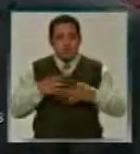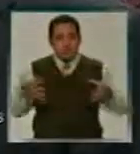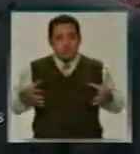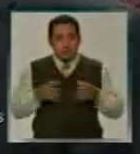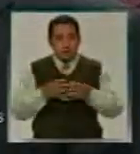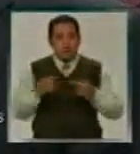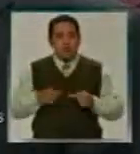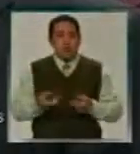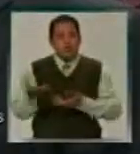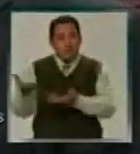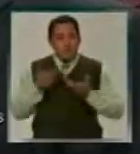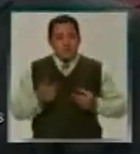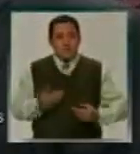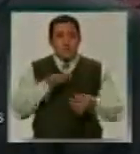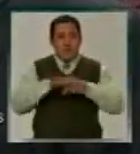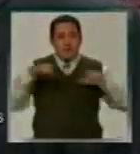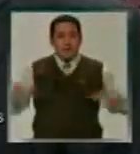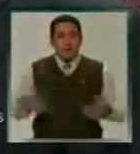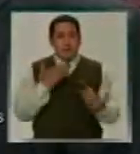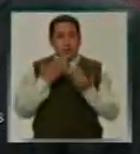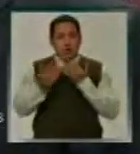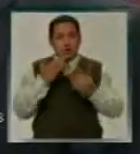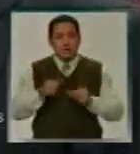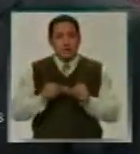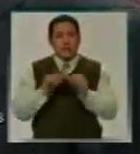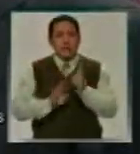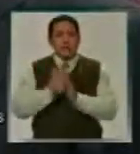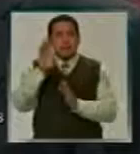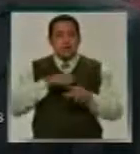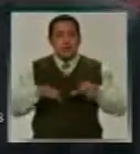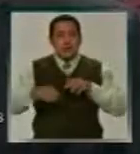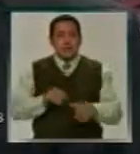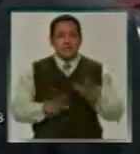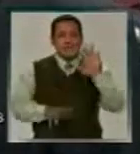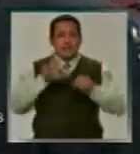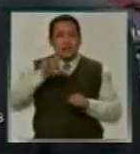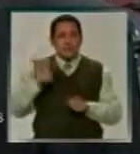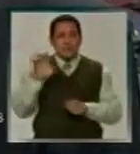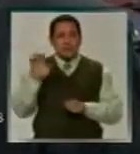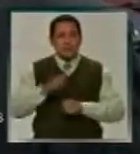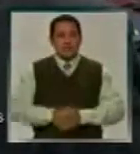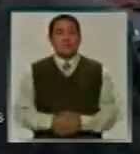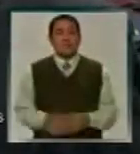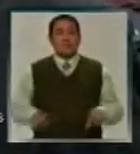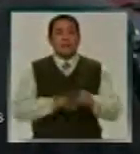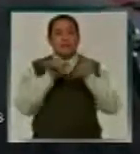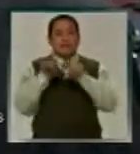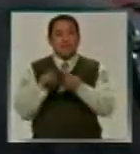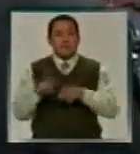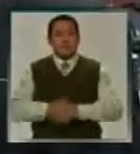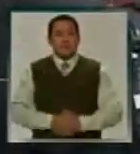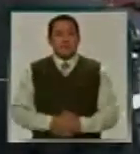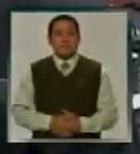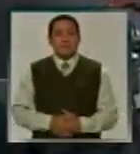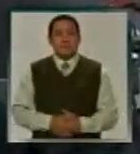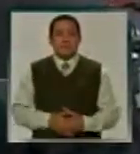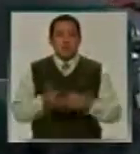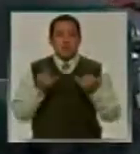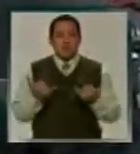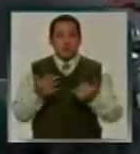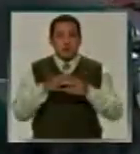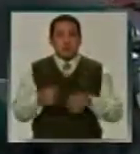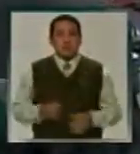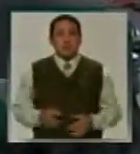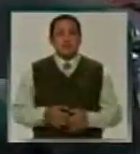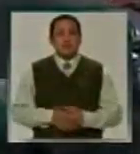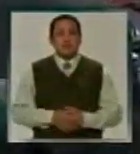Lo invitamos a la mesa de diálogo de desarrollo que va a haber el 13 de enero y también las puertas, en este caso, de la